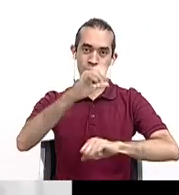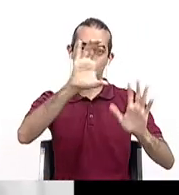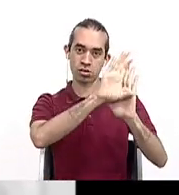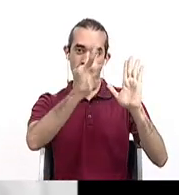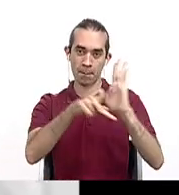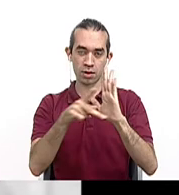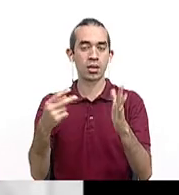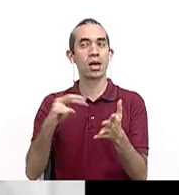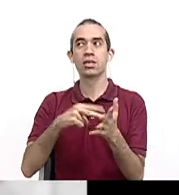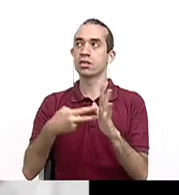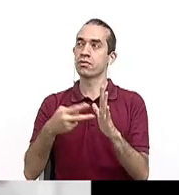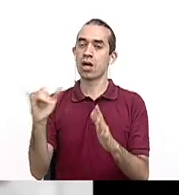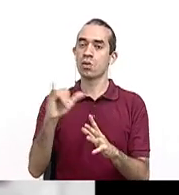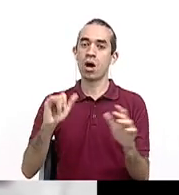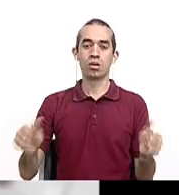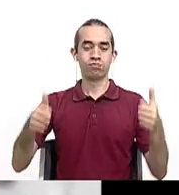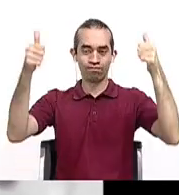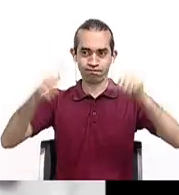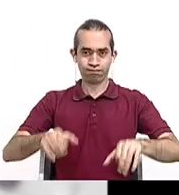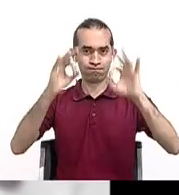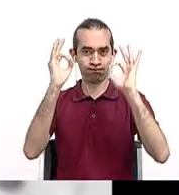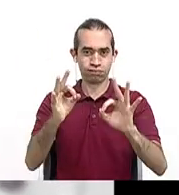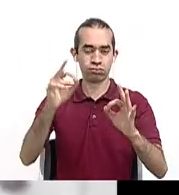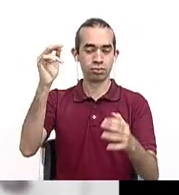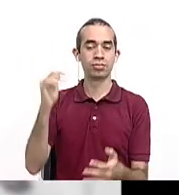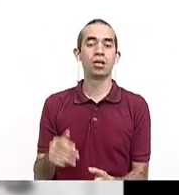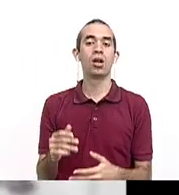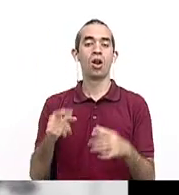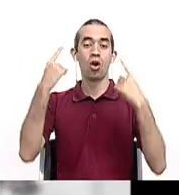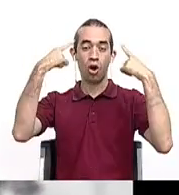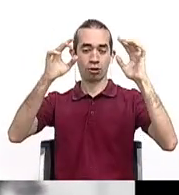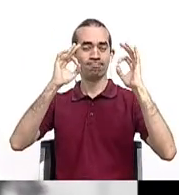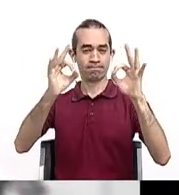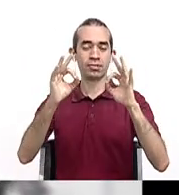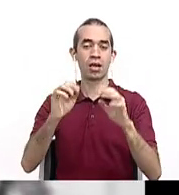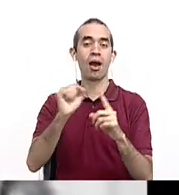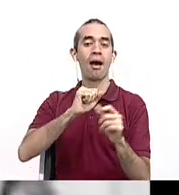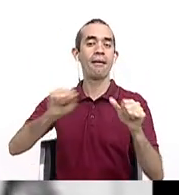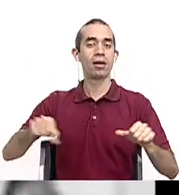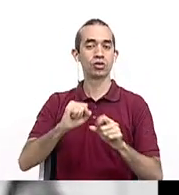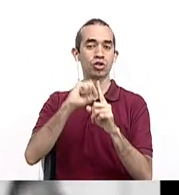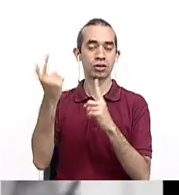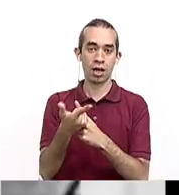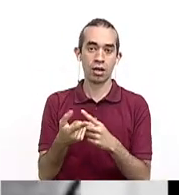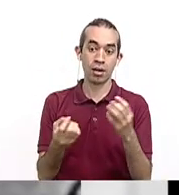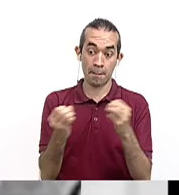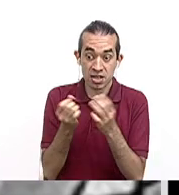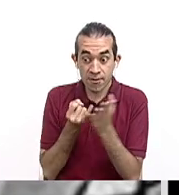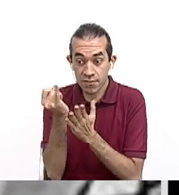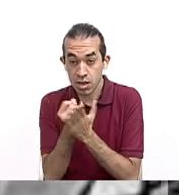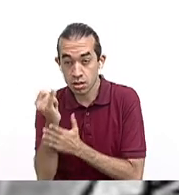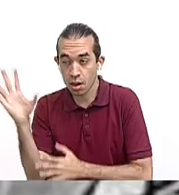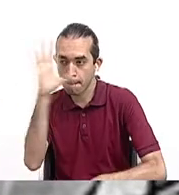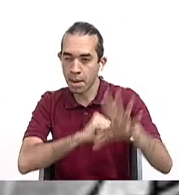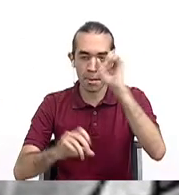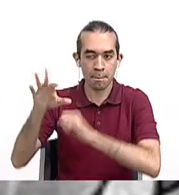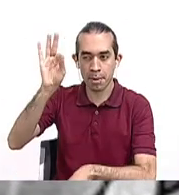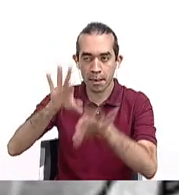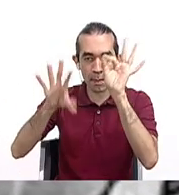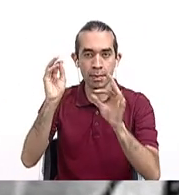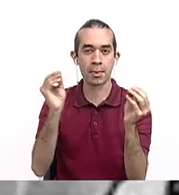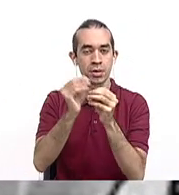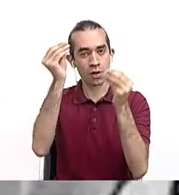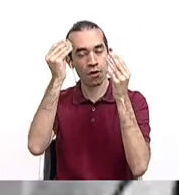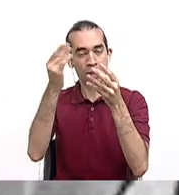del nuevo pacto y con logros fundamentales en el área social seguramente que mayores investigaciones nos otorgarán más datos de información que nos